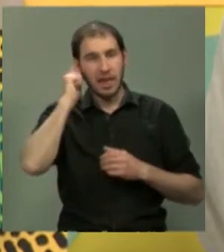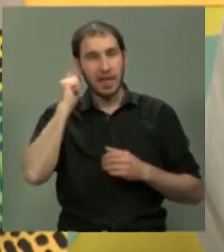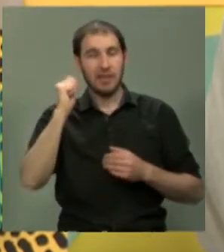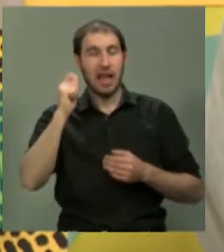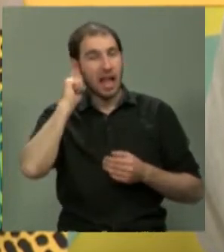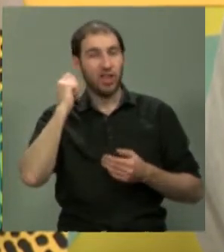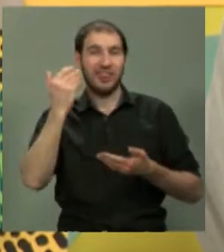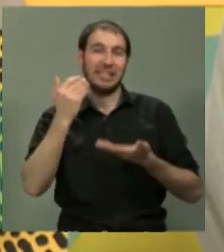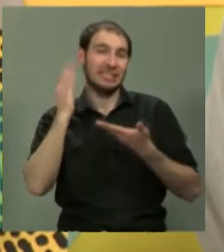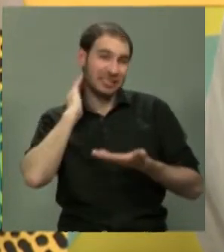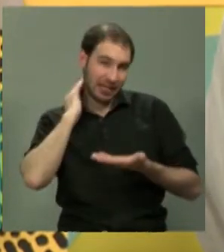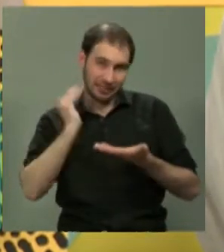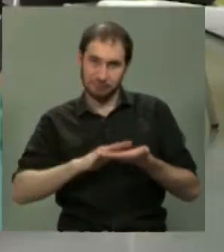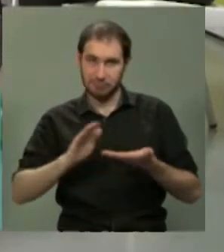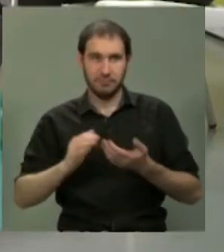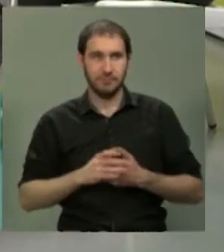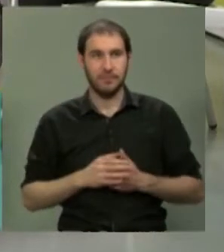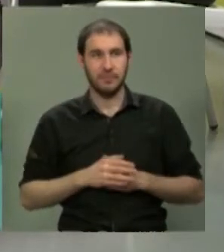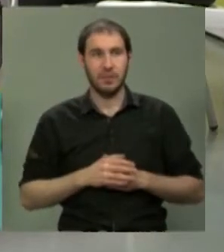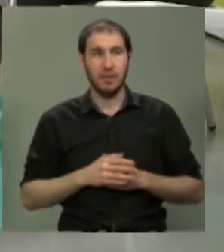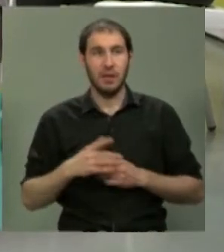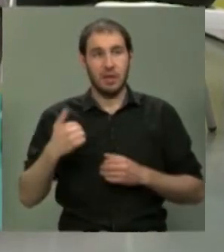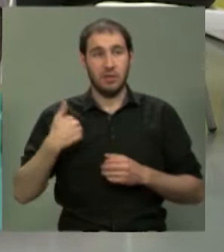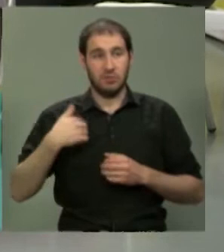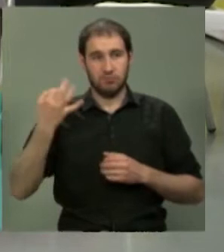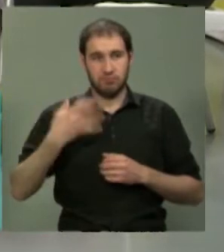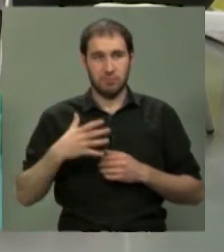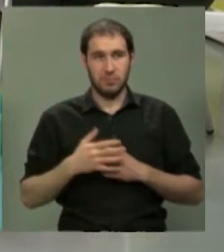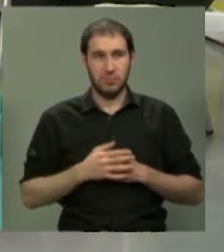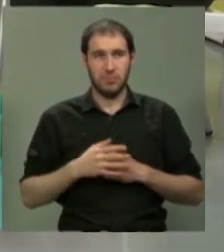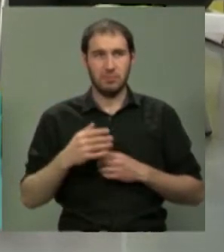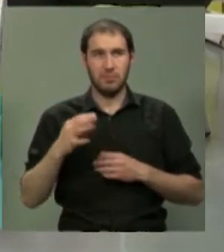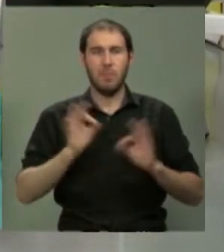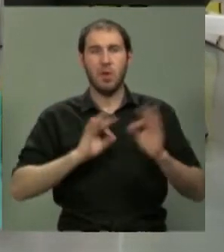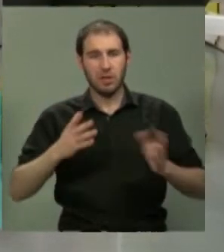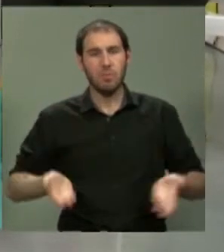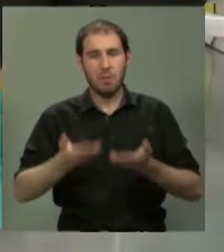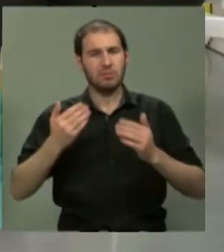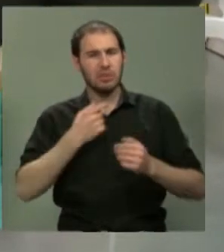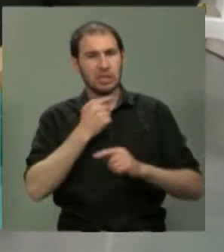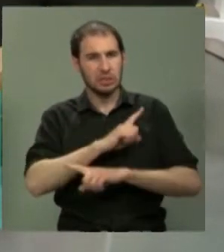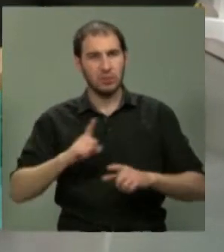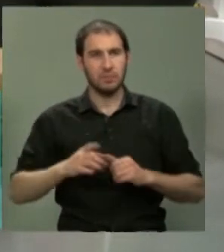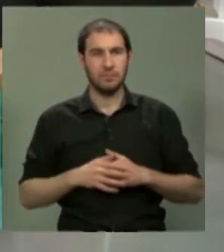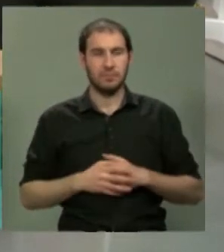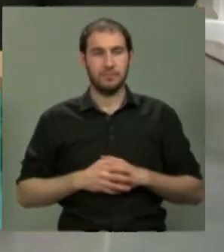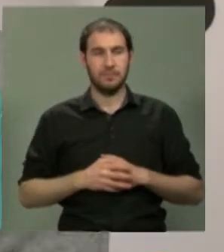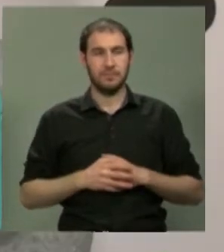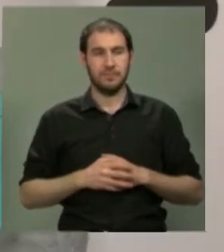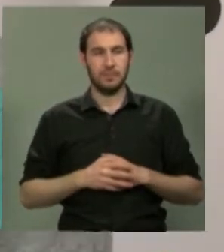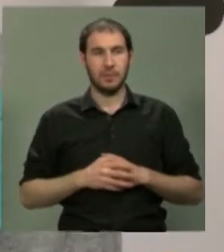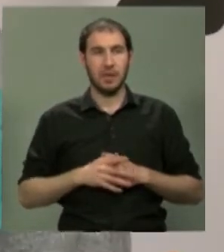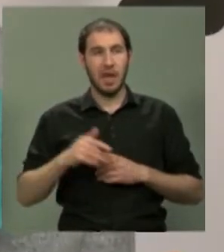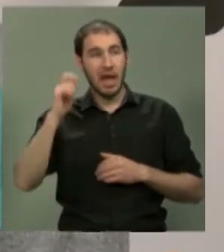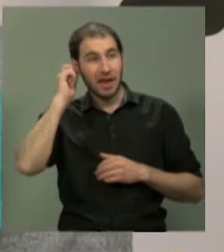16 años. Bien. Bueno, yo particularmente no espero que el proyecto prospere, digamos. Se